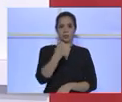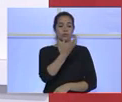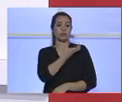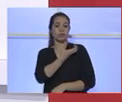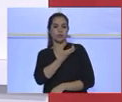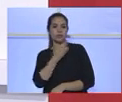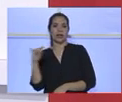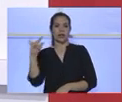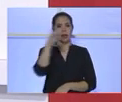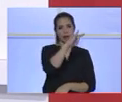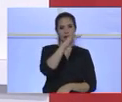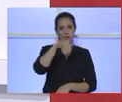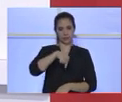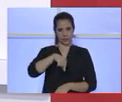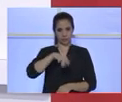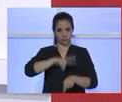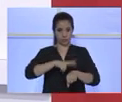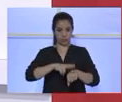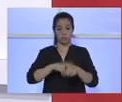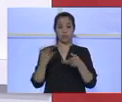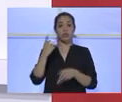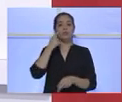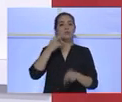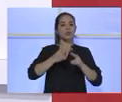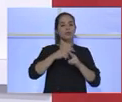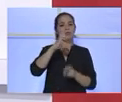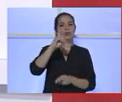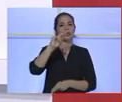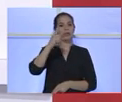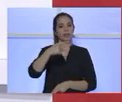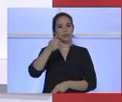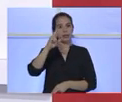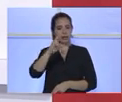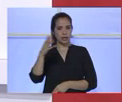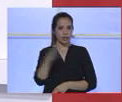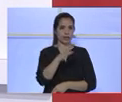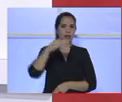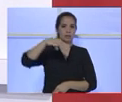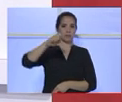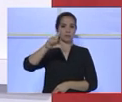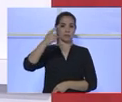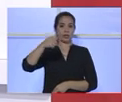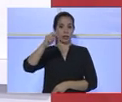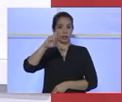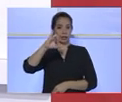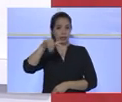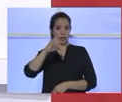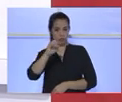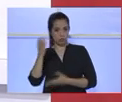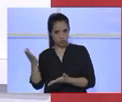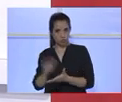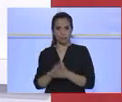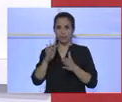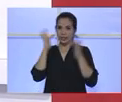Estamos ya con el señor Edgar Alberto Melgarejo. Presidente, ¿cómo le va? Buenas tardes y feliz Navidad. ¿Cómo pasó estas